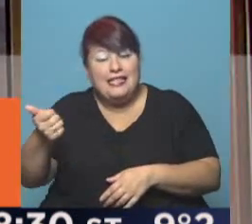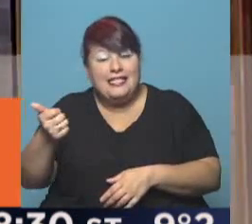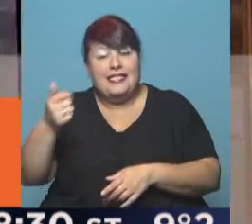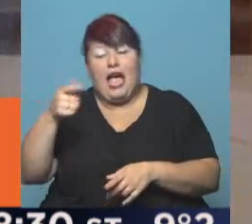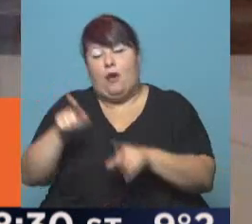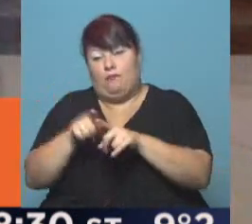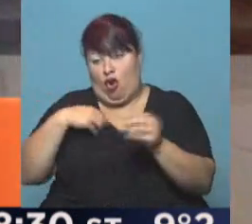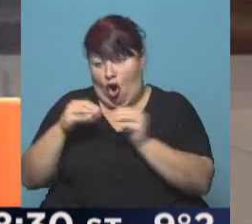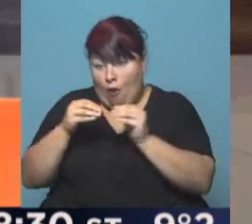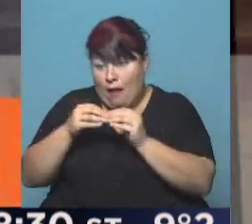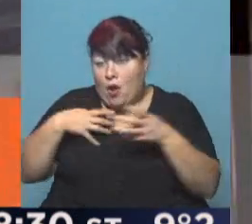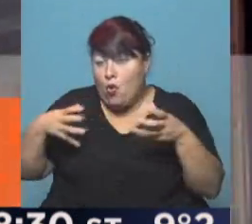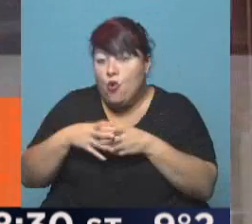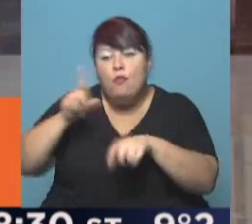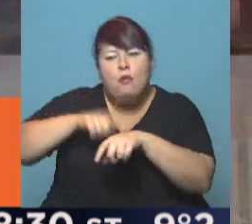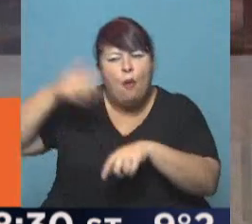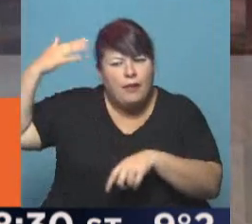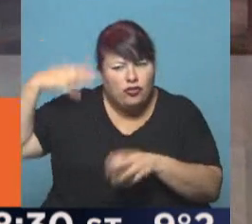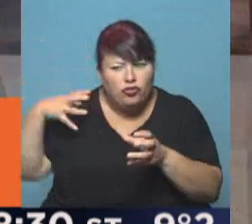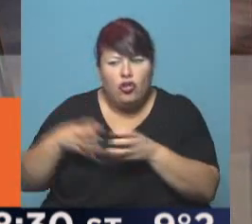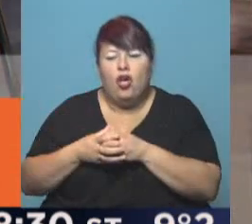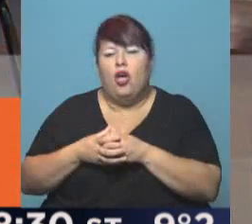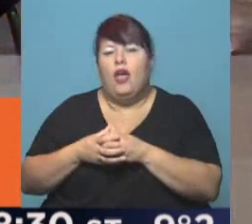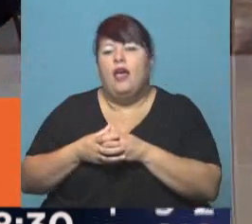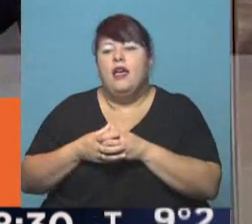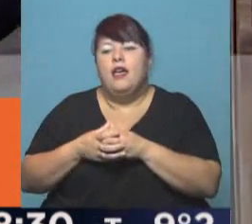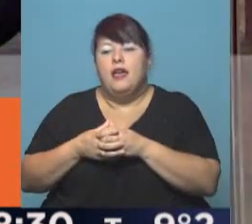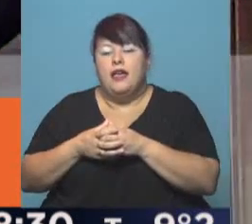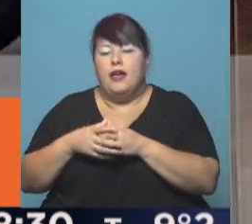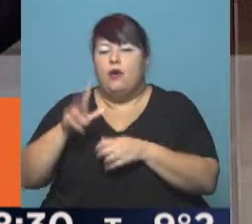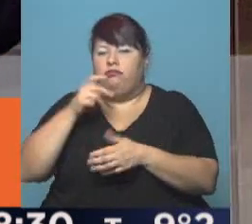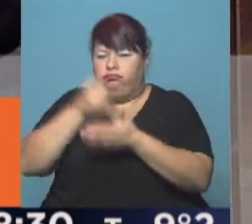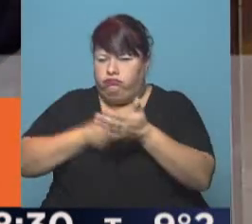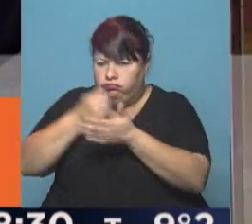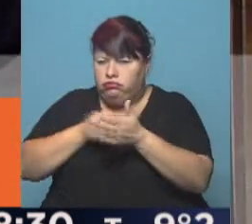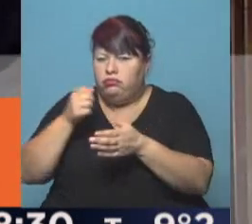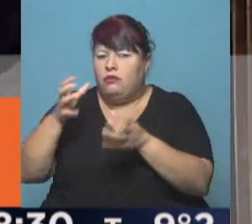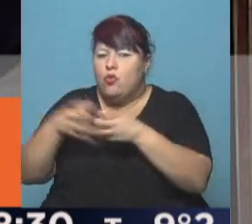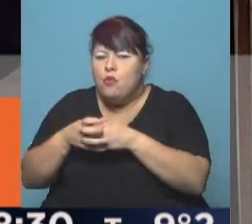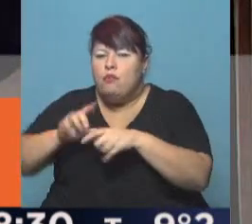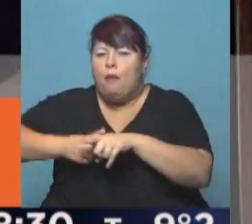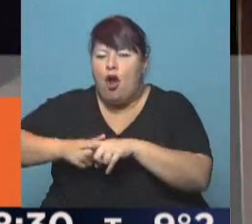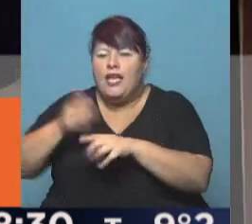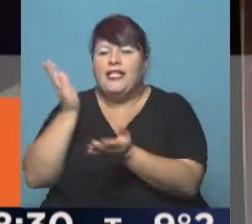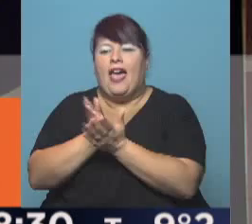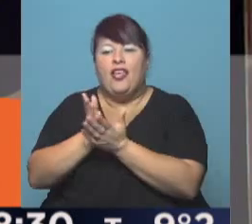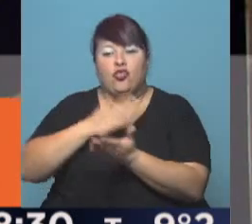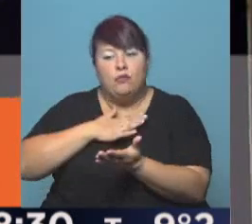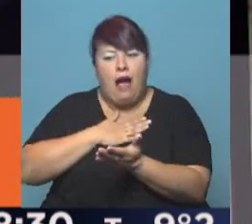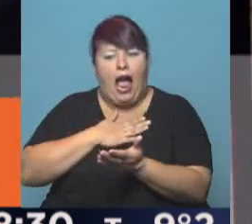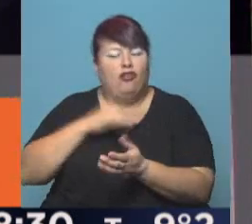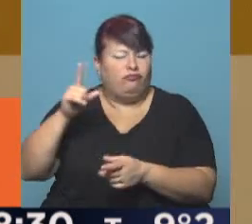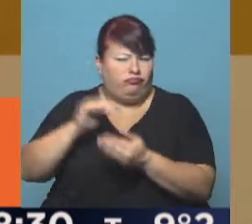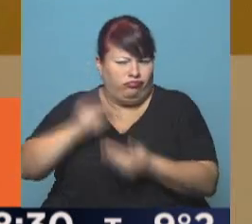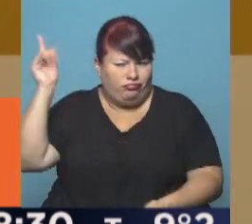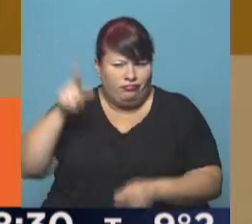era compañera mía de bloque en ese momento, una militante y luchadora por las políticas de derechos humanos de toda la